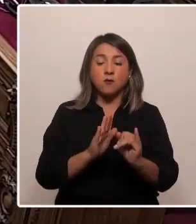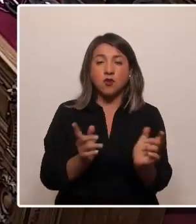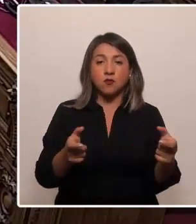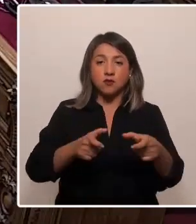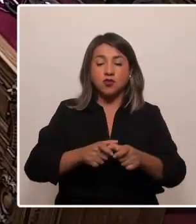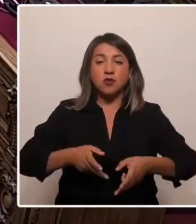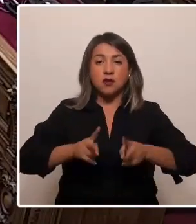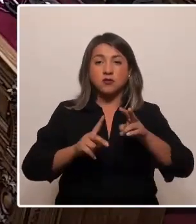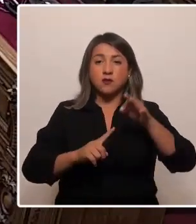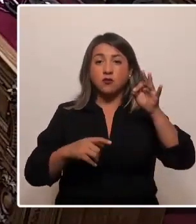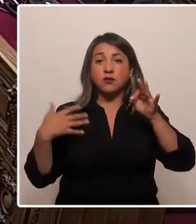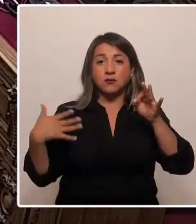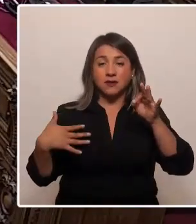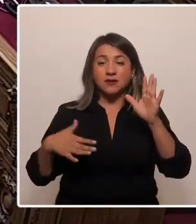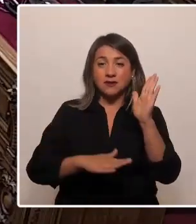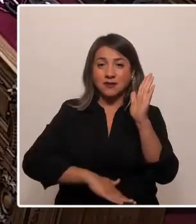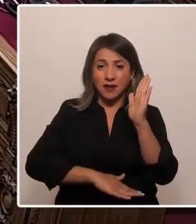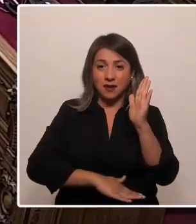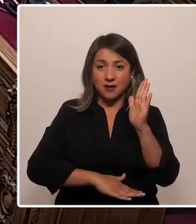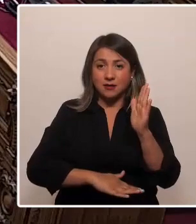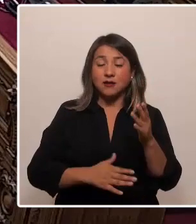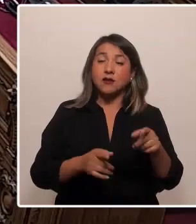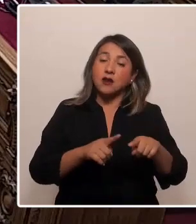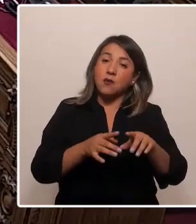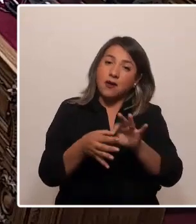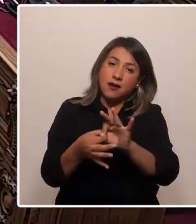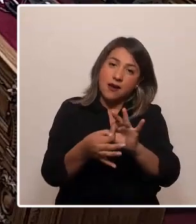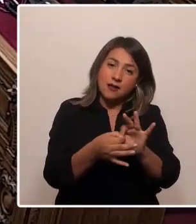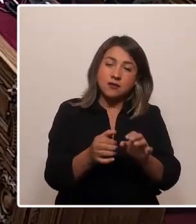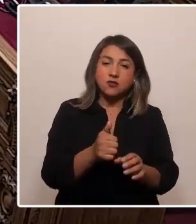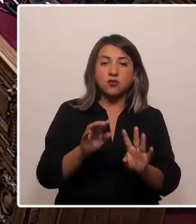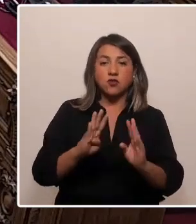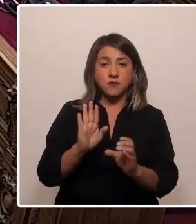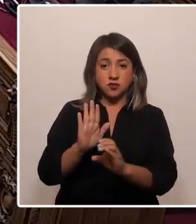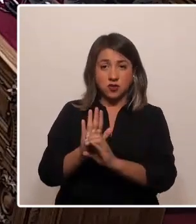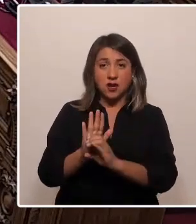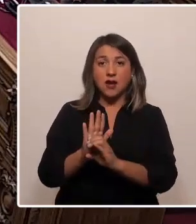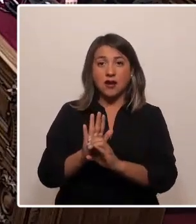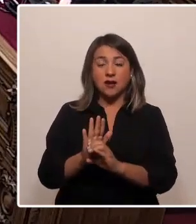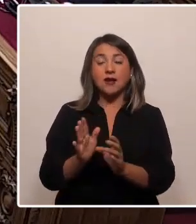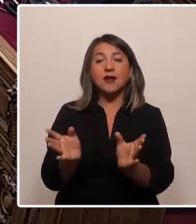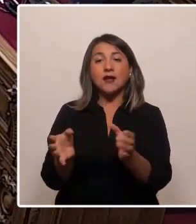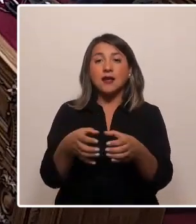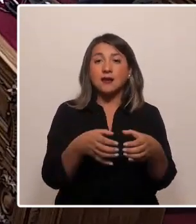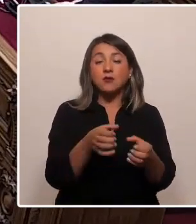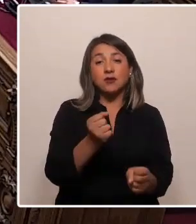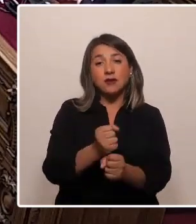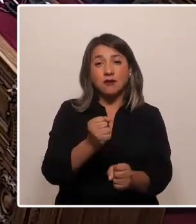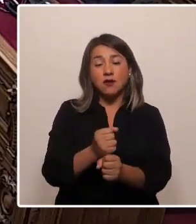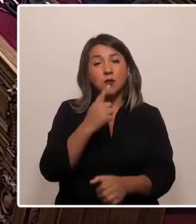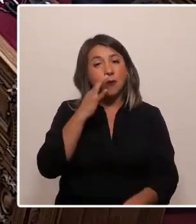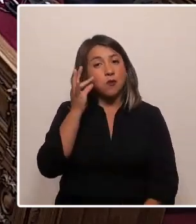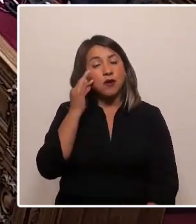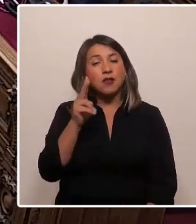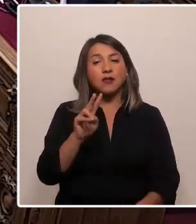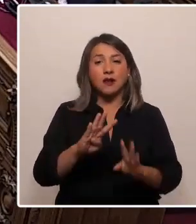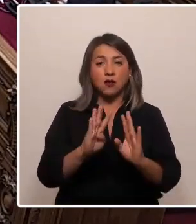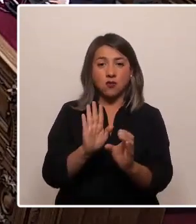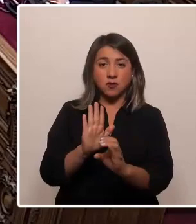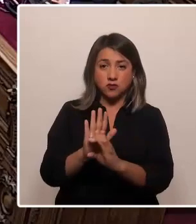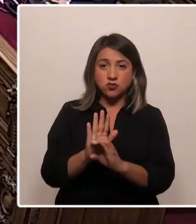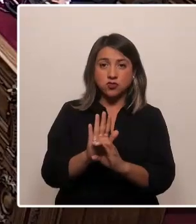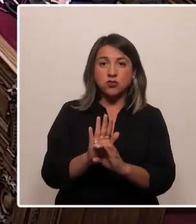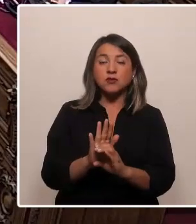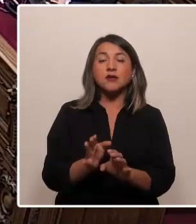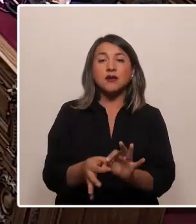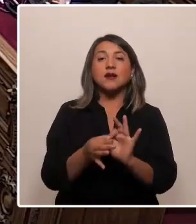Derechos Fundamentales. De antemano agradezco a las y los convencionales, así como a sus equipos y trabajadores y trabajadoras de la Convención por